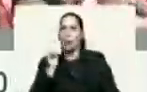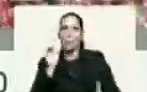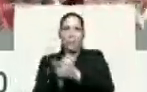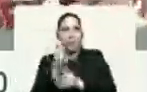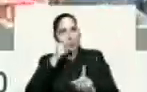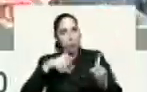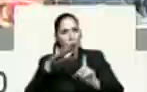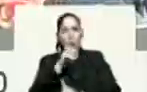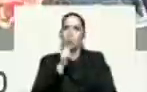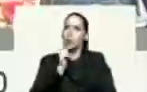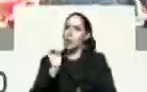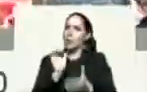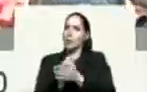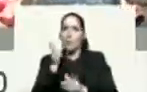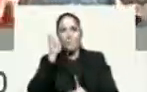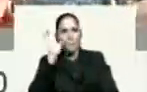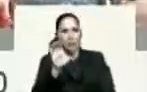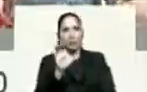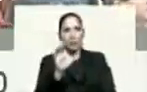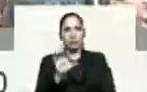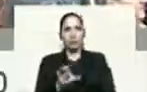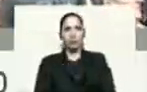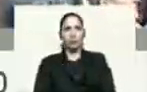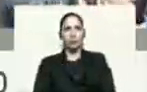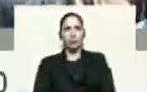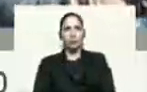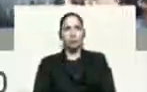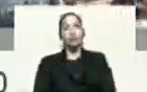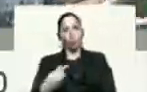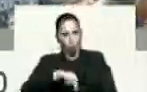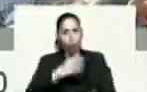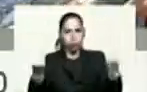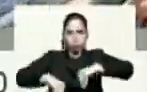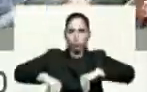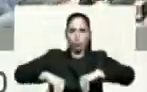como enemigo de la patria. ¿Estamos de acuerdo?